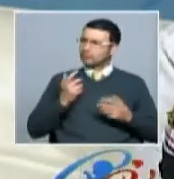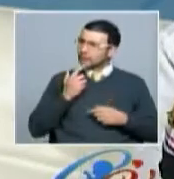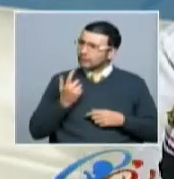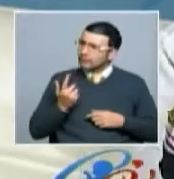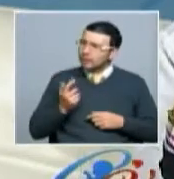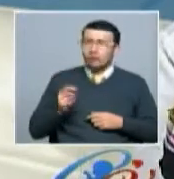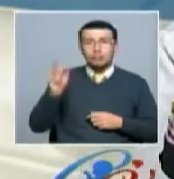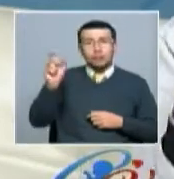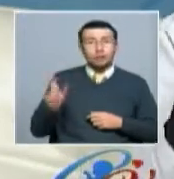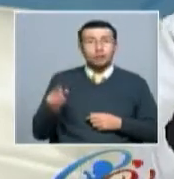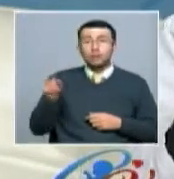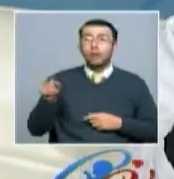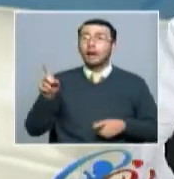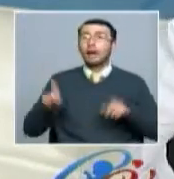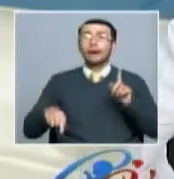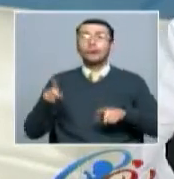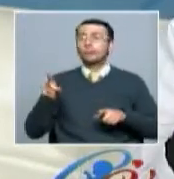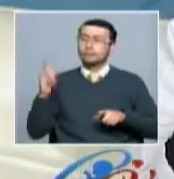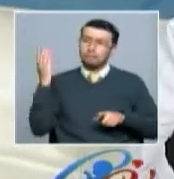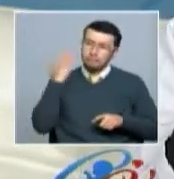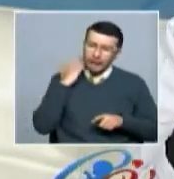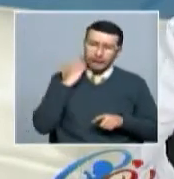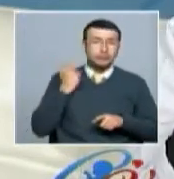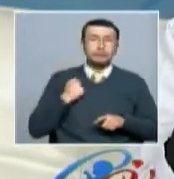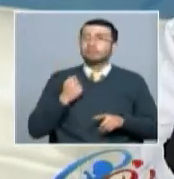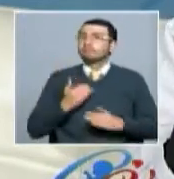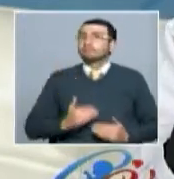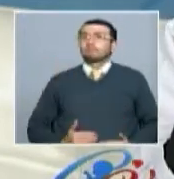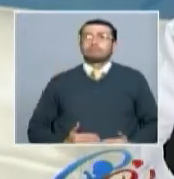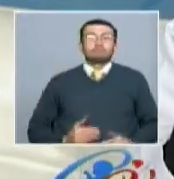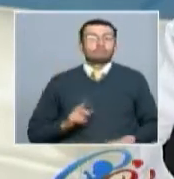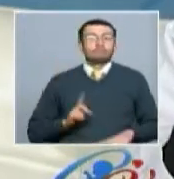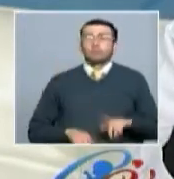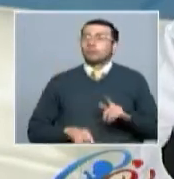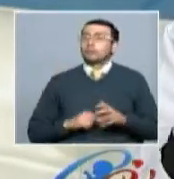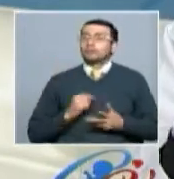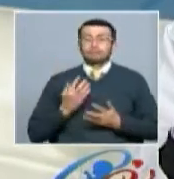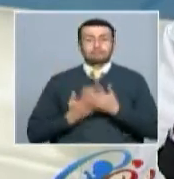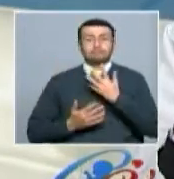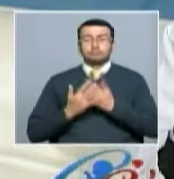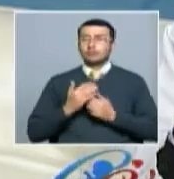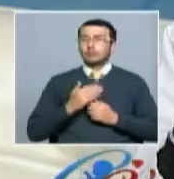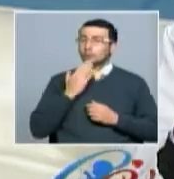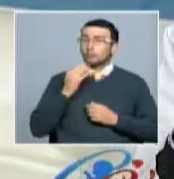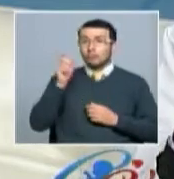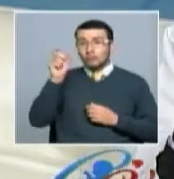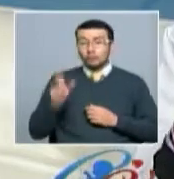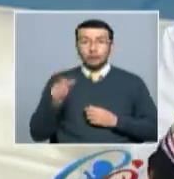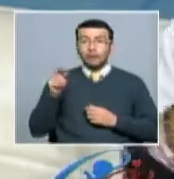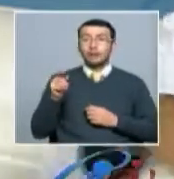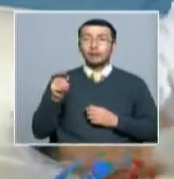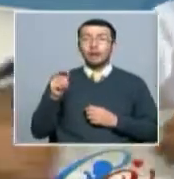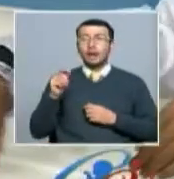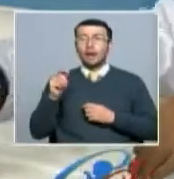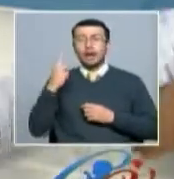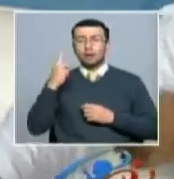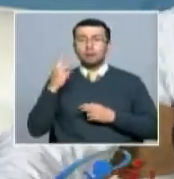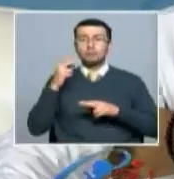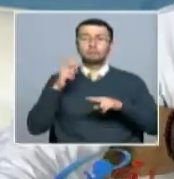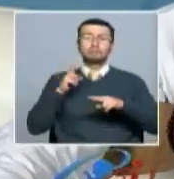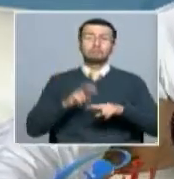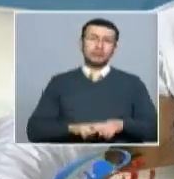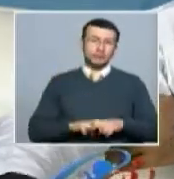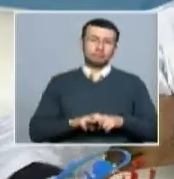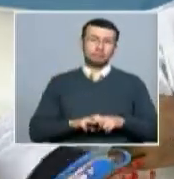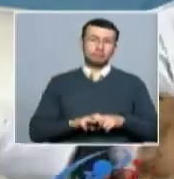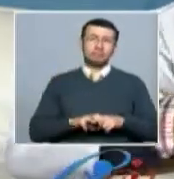muchas personas terminan con ciertas lesiones? Hay una lesión que hace la persona que se queda dormida, borracha, en una silla y se recuesta